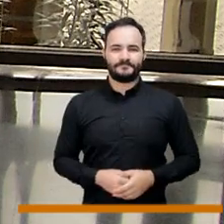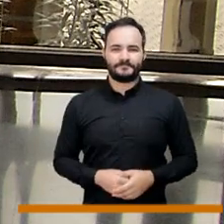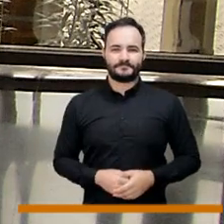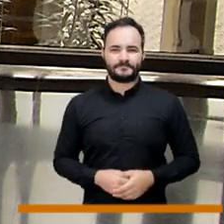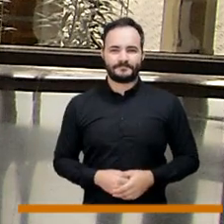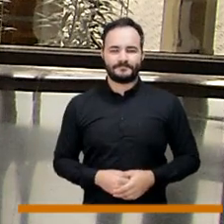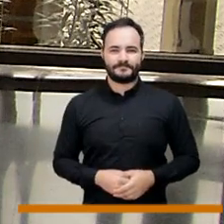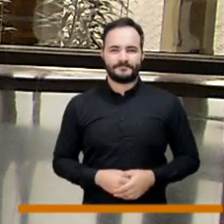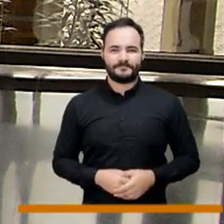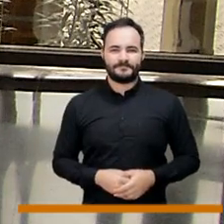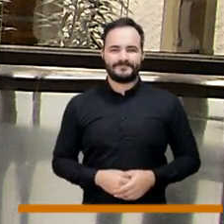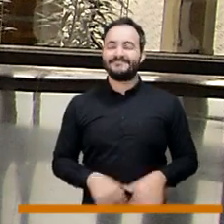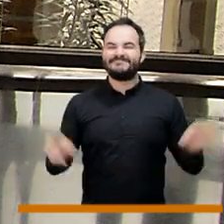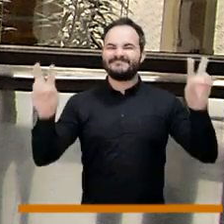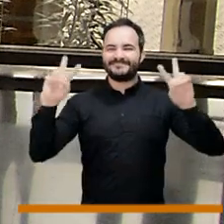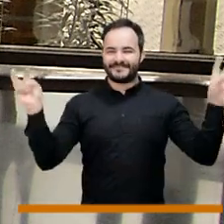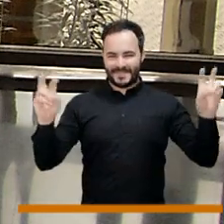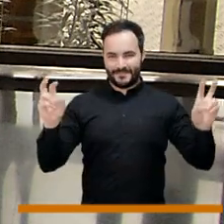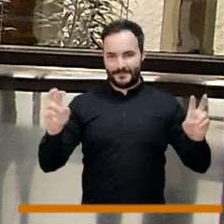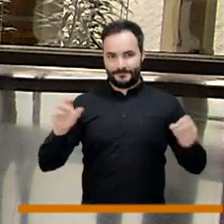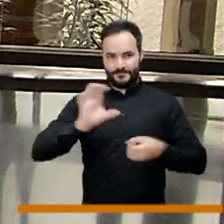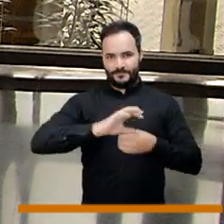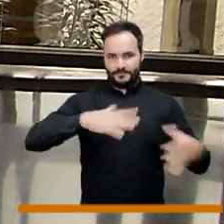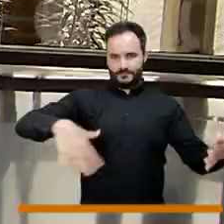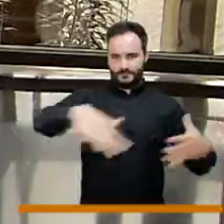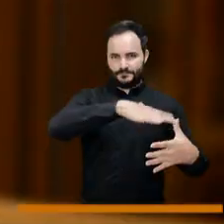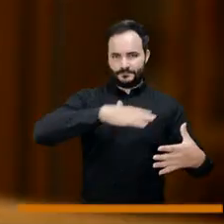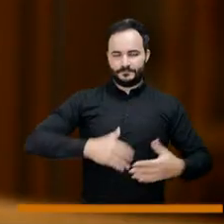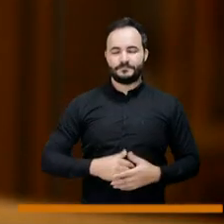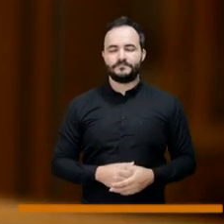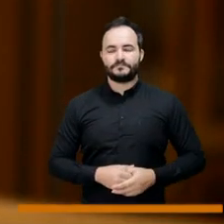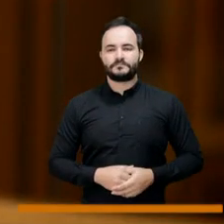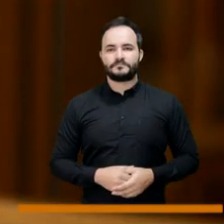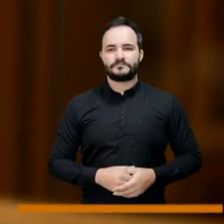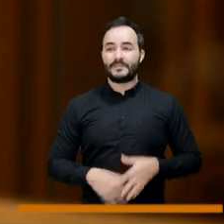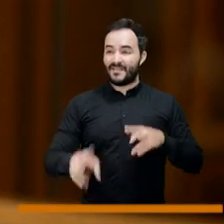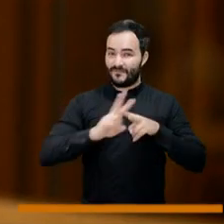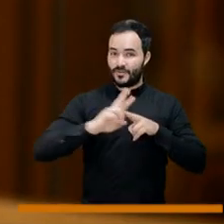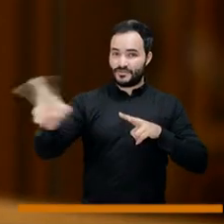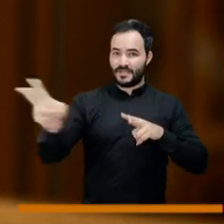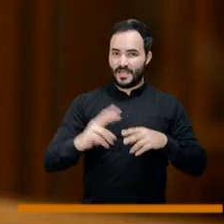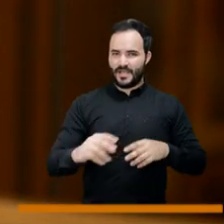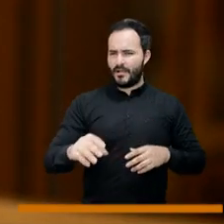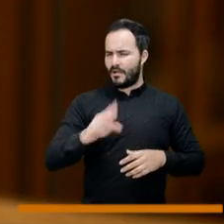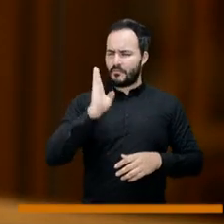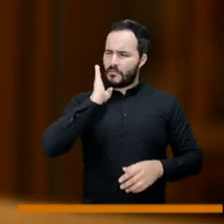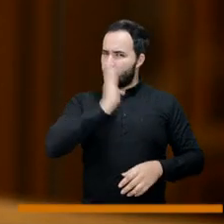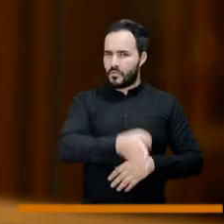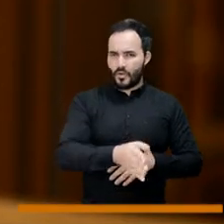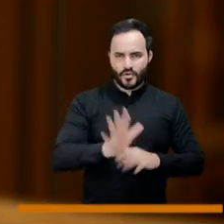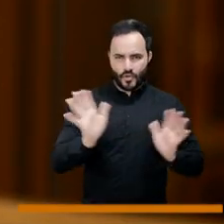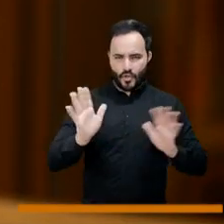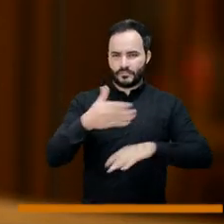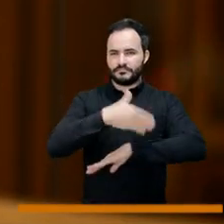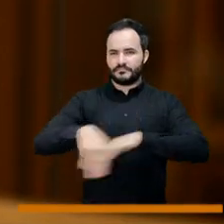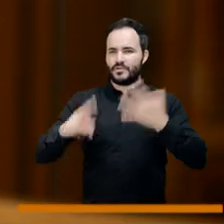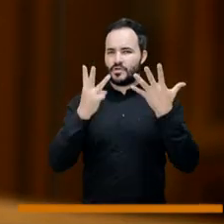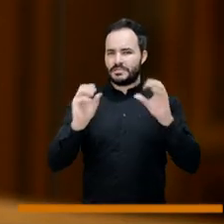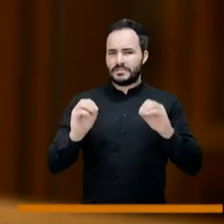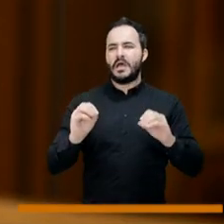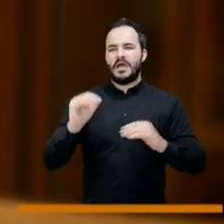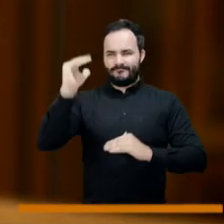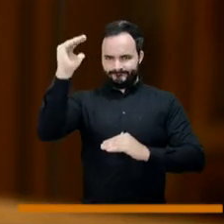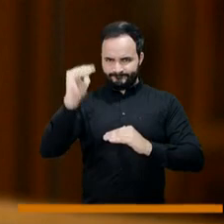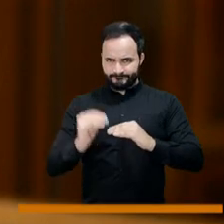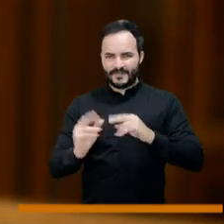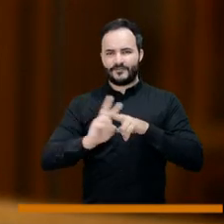ver, temas de ciudad. Limitar la velocidad a los 50 kilómetros por hora en la avenida 80,